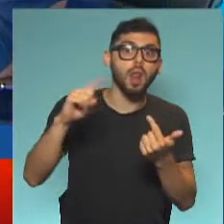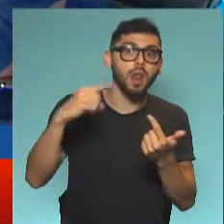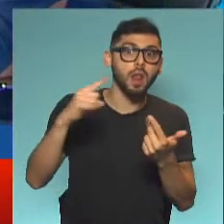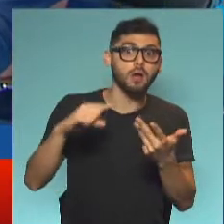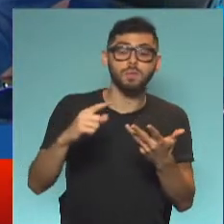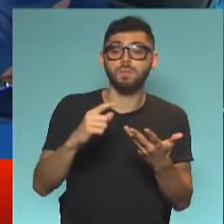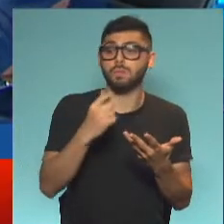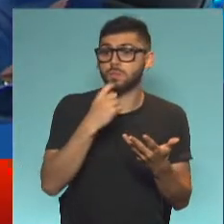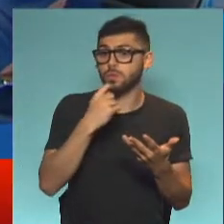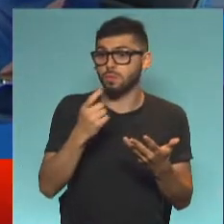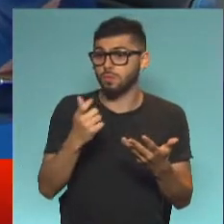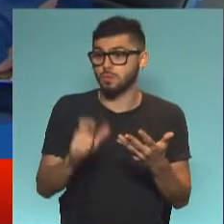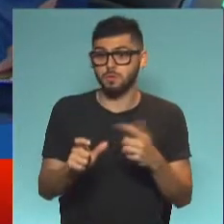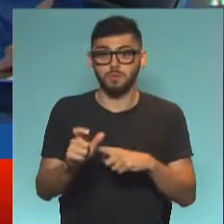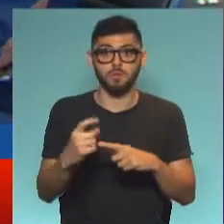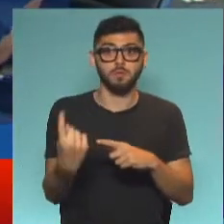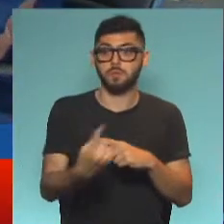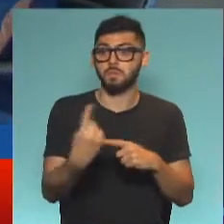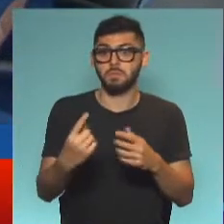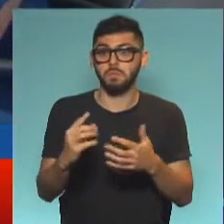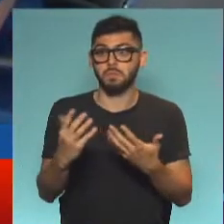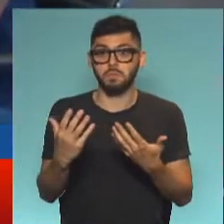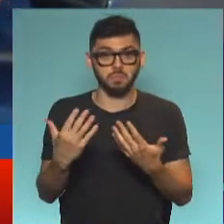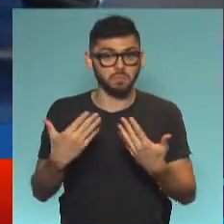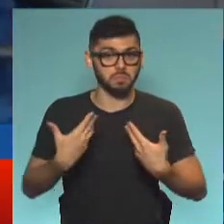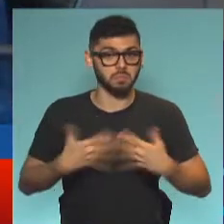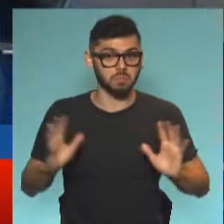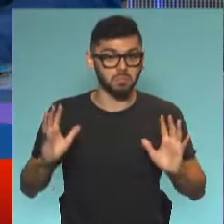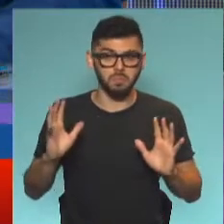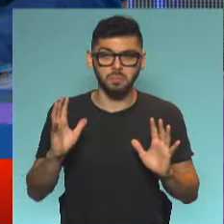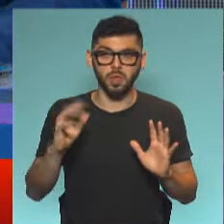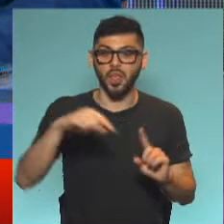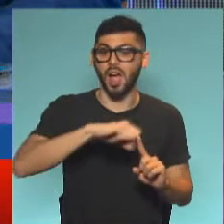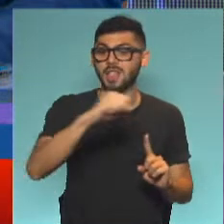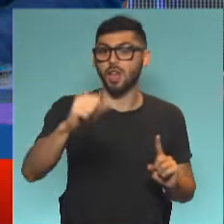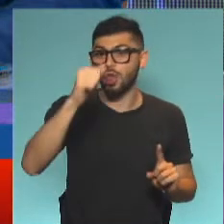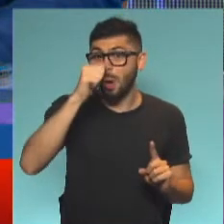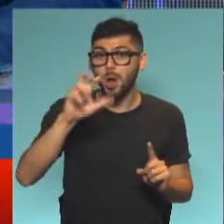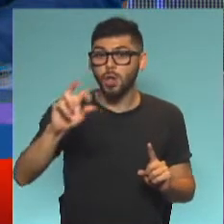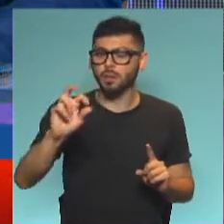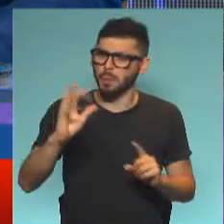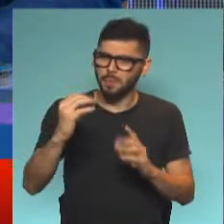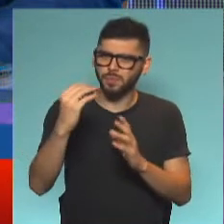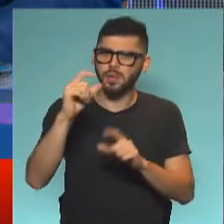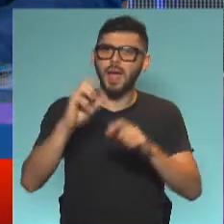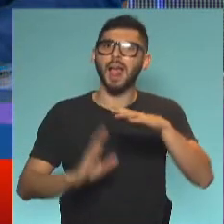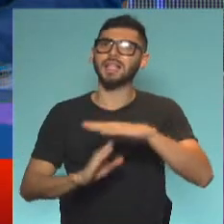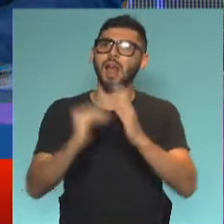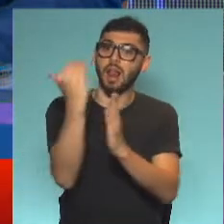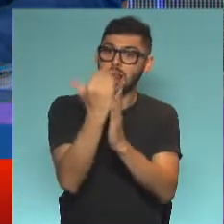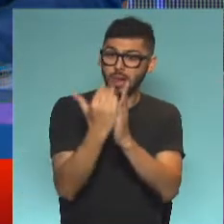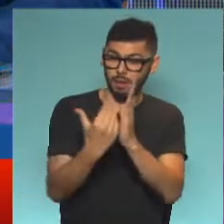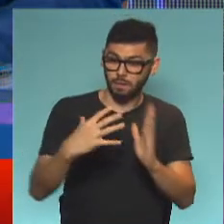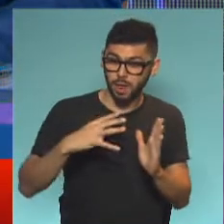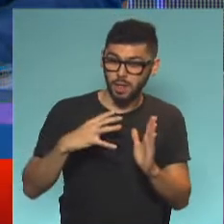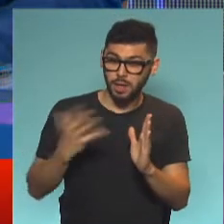moverse con cierta libertad, todavía por lo menos de acá hasta el domingo 30. ¿Todavía no está claro el listado entero de los trabajadores esenciales? No, me